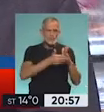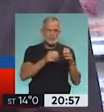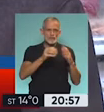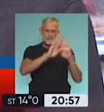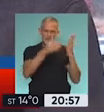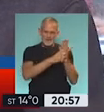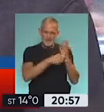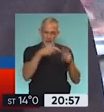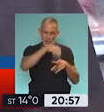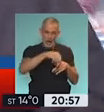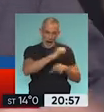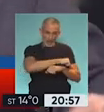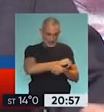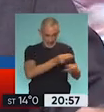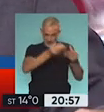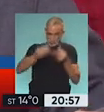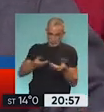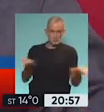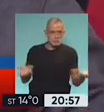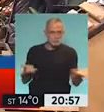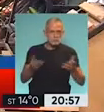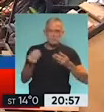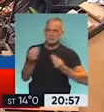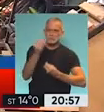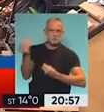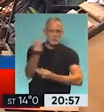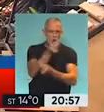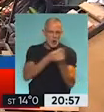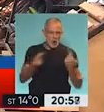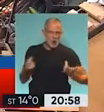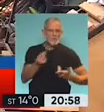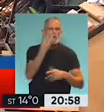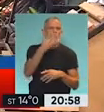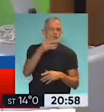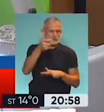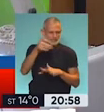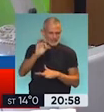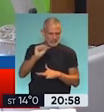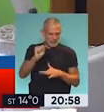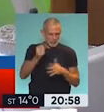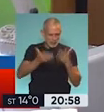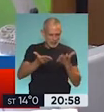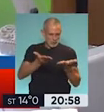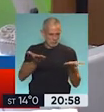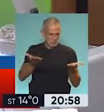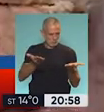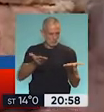viene produciendo, matando, comercializando. De esta